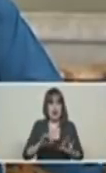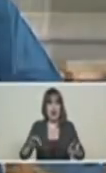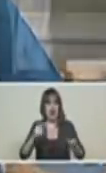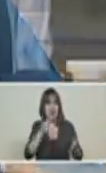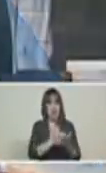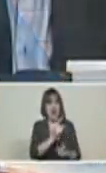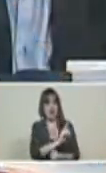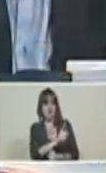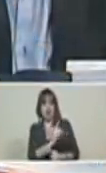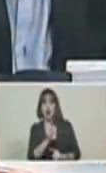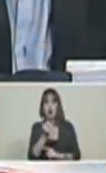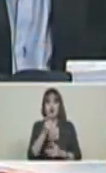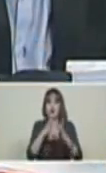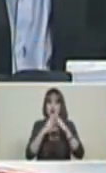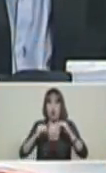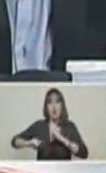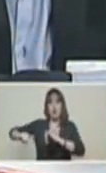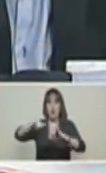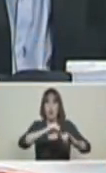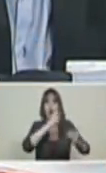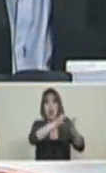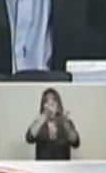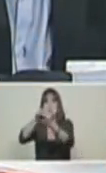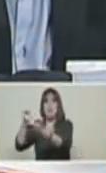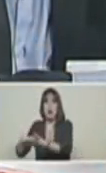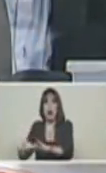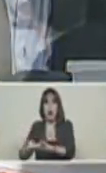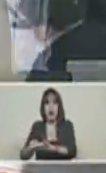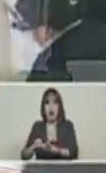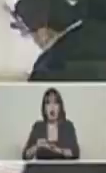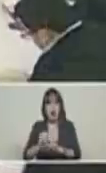un carnet y un bono incluyente, protector.